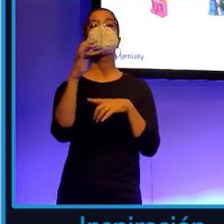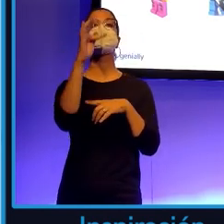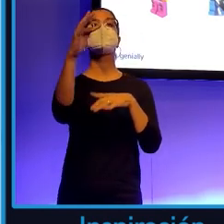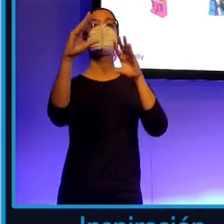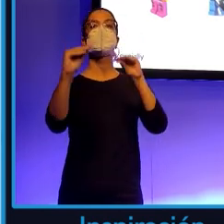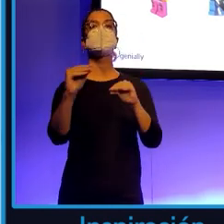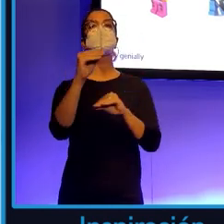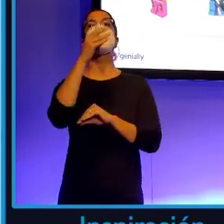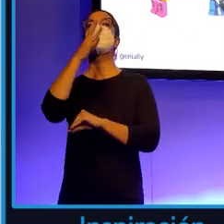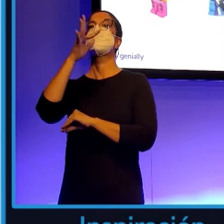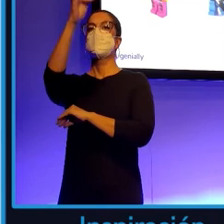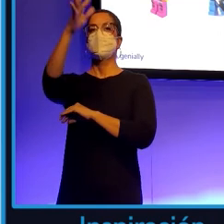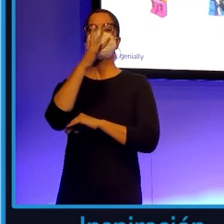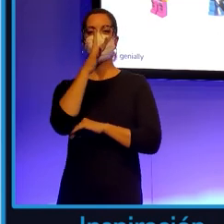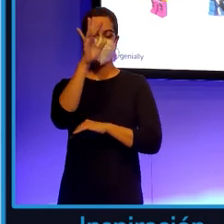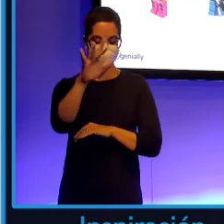ahora